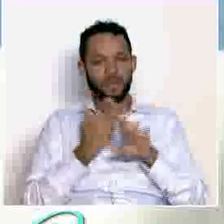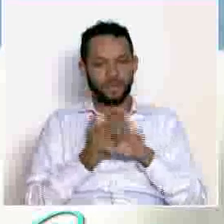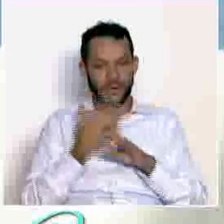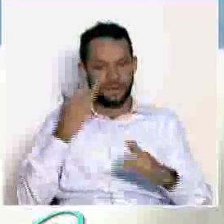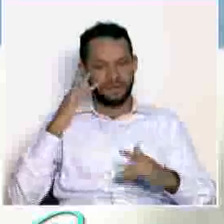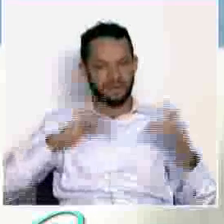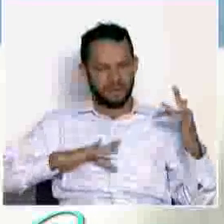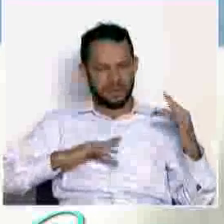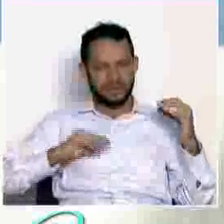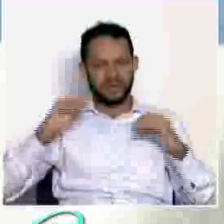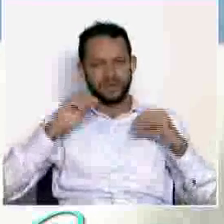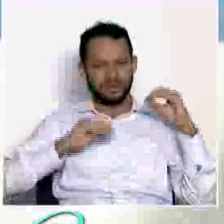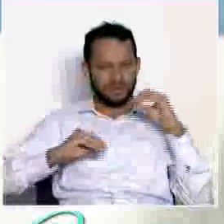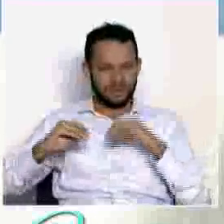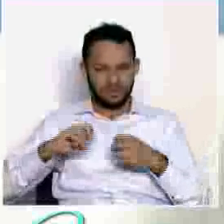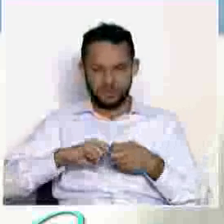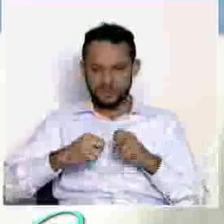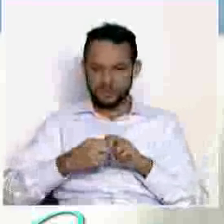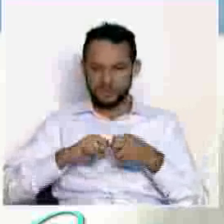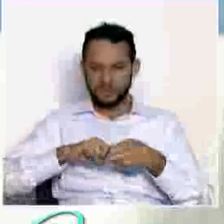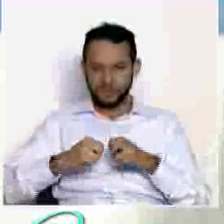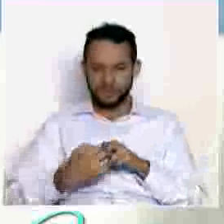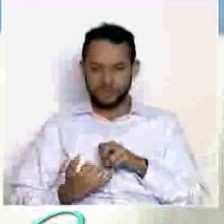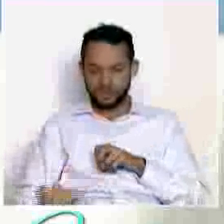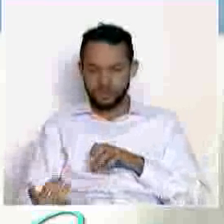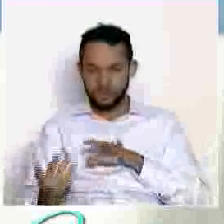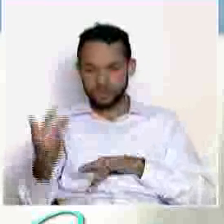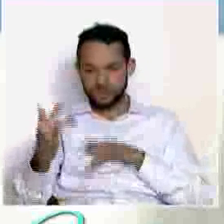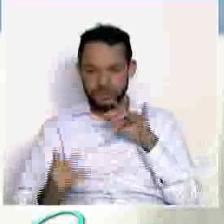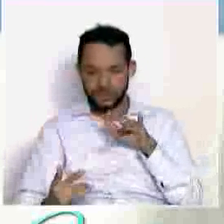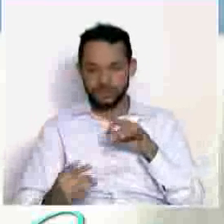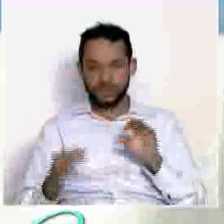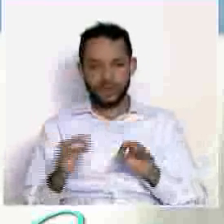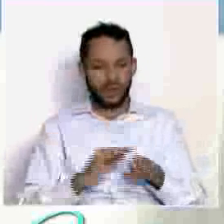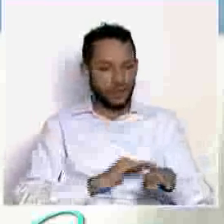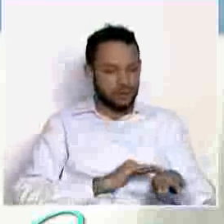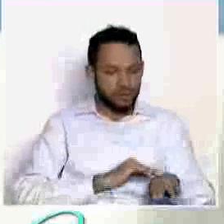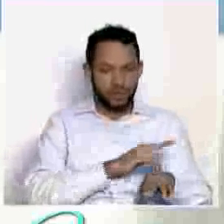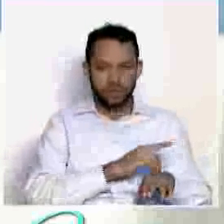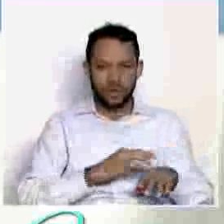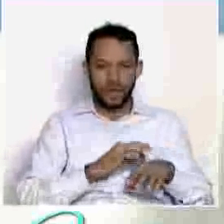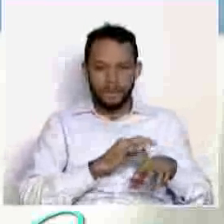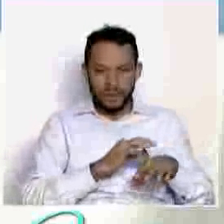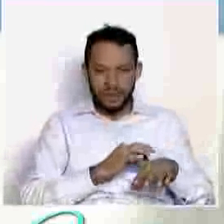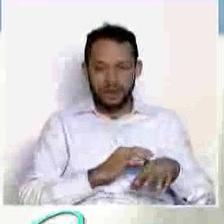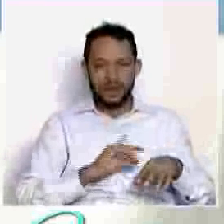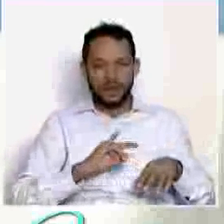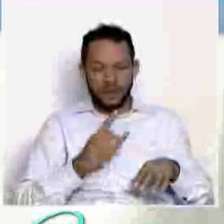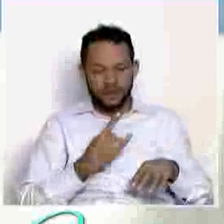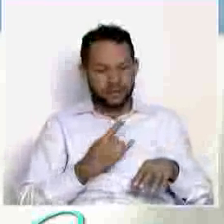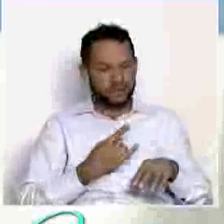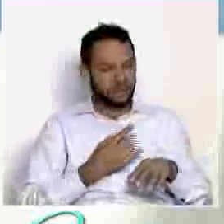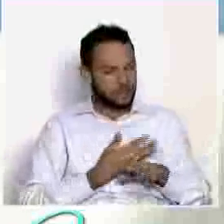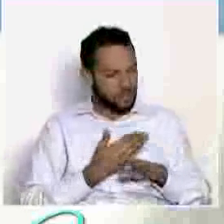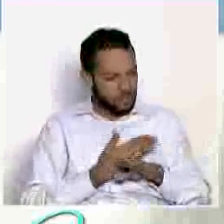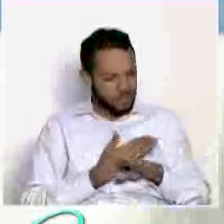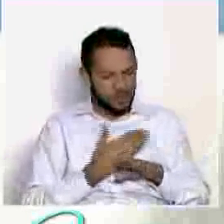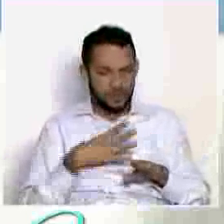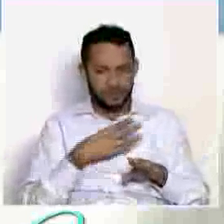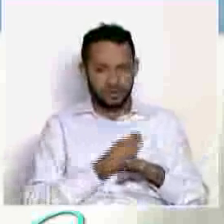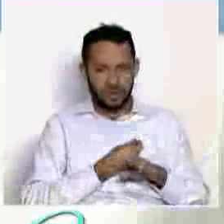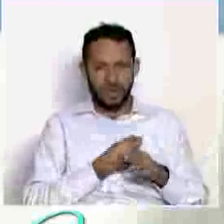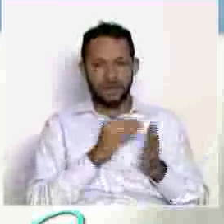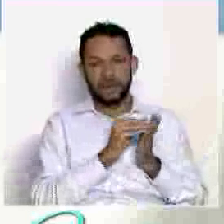una exacerbación de un vitiligo o de una psoriasis. Y